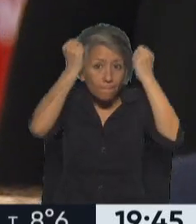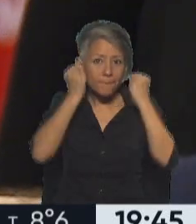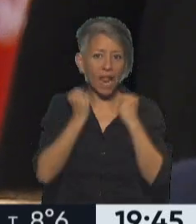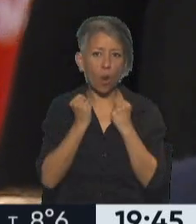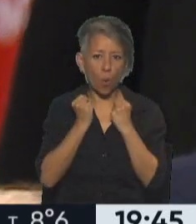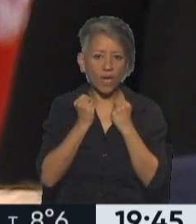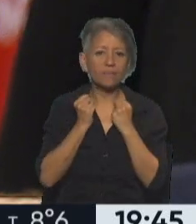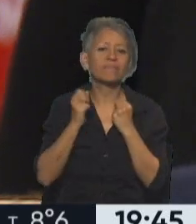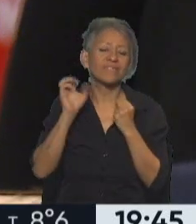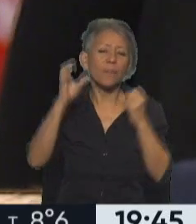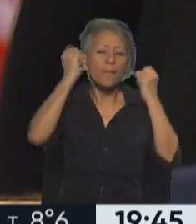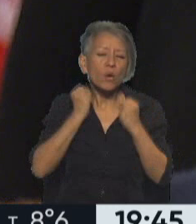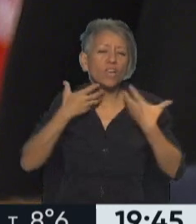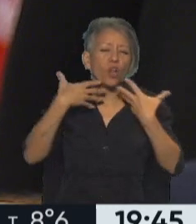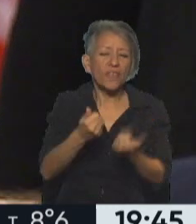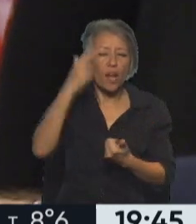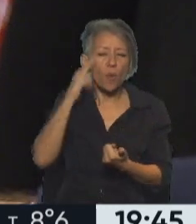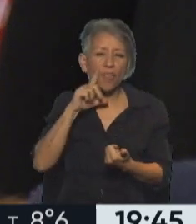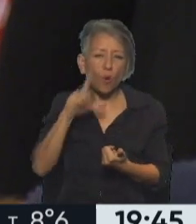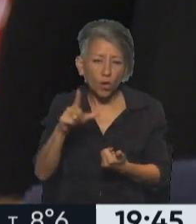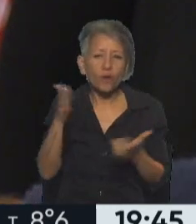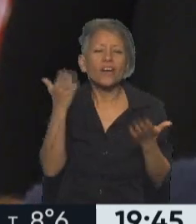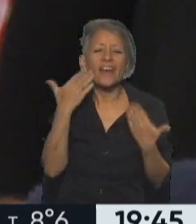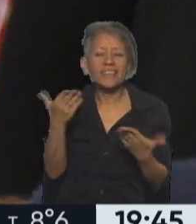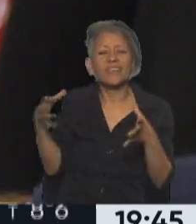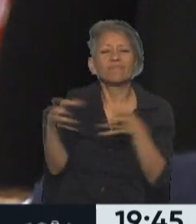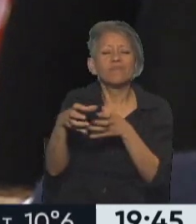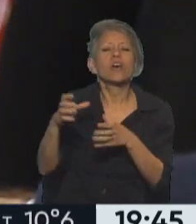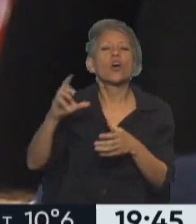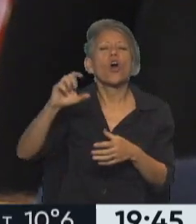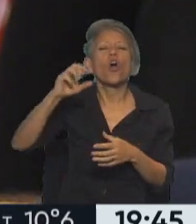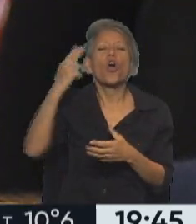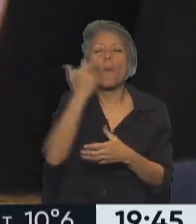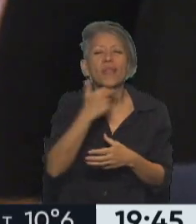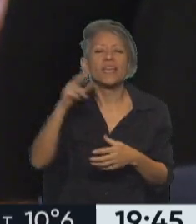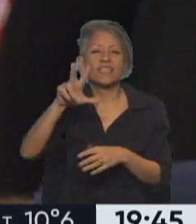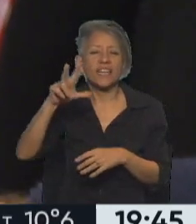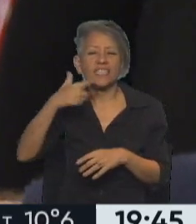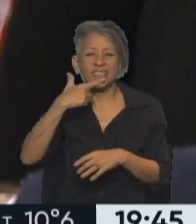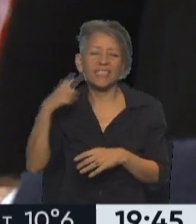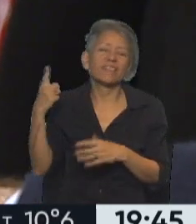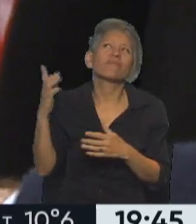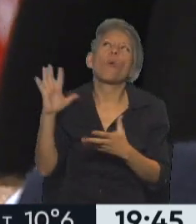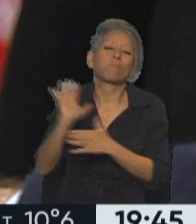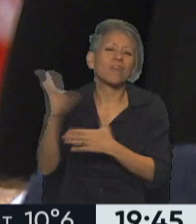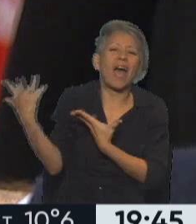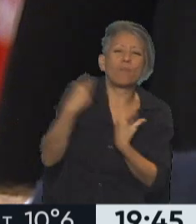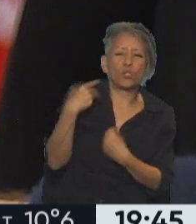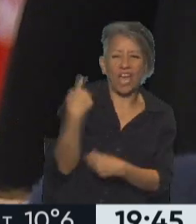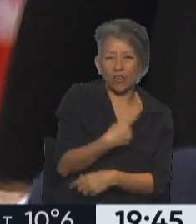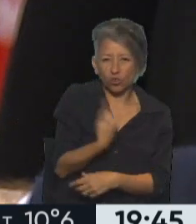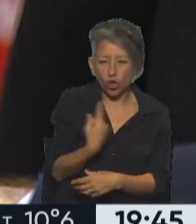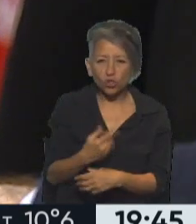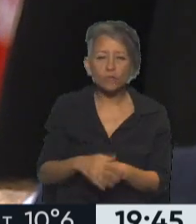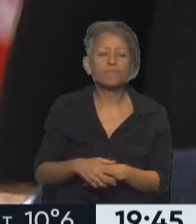Solidarias 9 de Julio, de la mano de Cosmética 317, quien es nuestro padrino de hace ya 4 años. Consiste en el